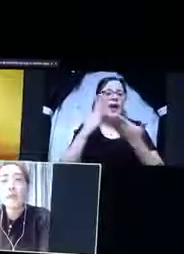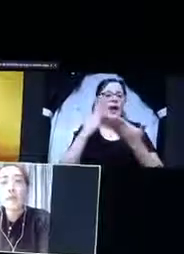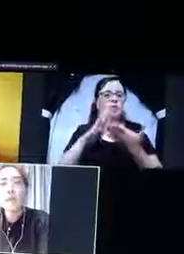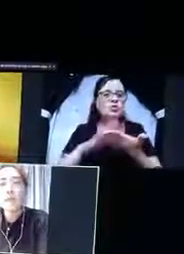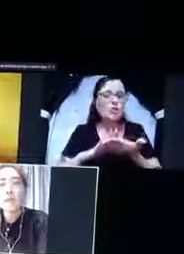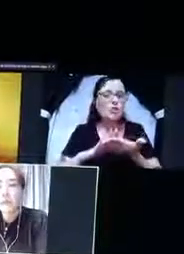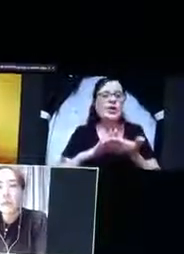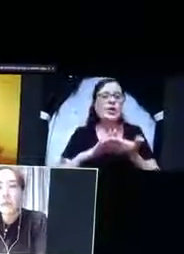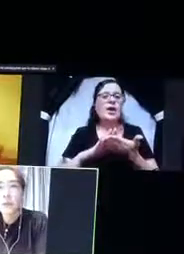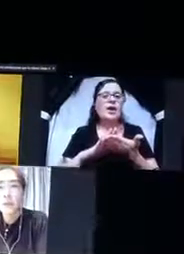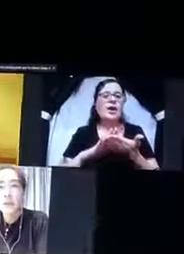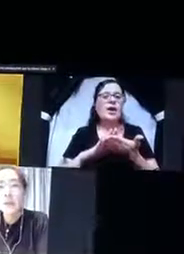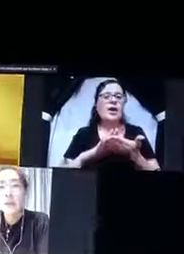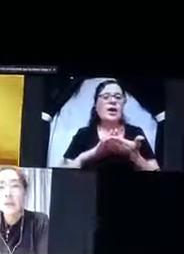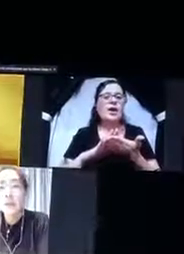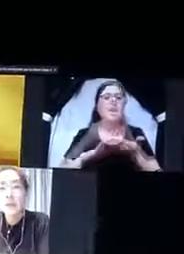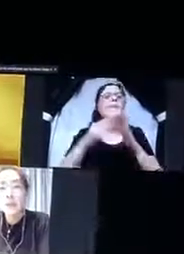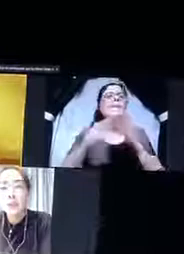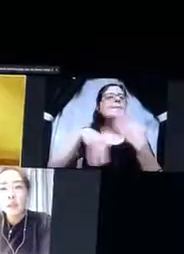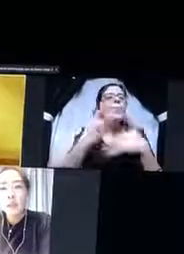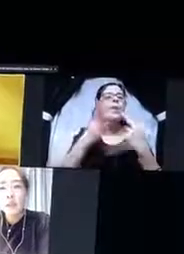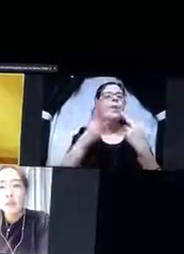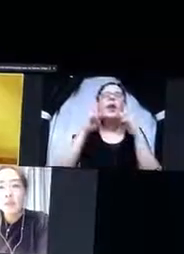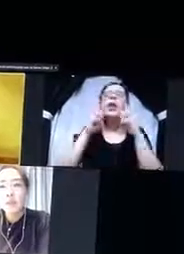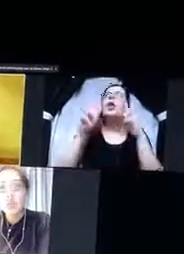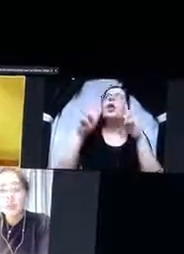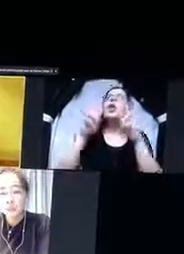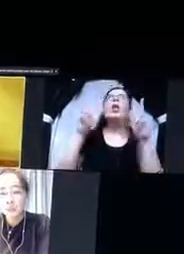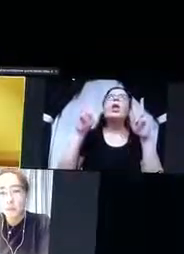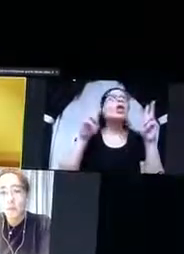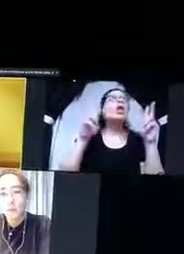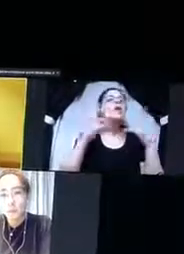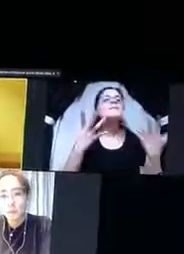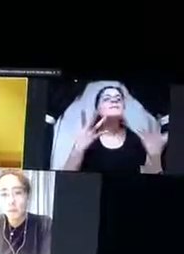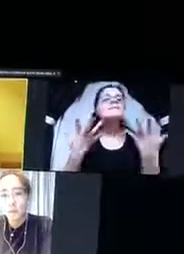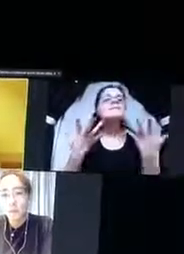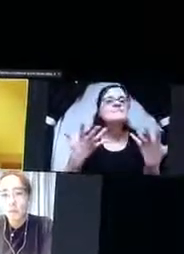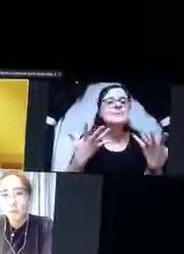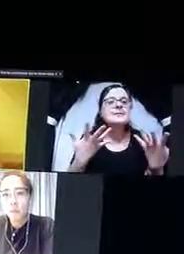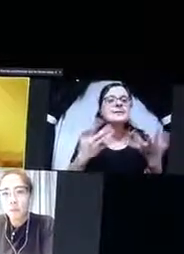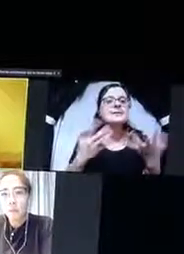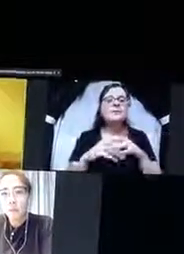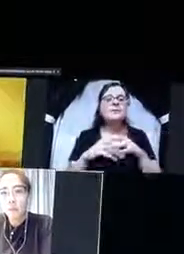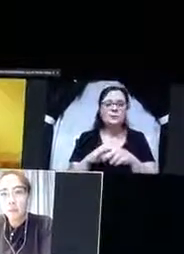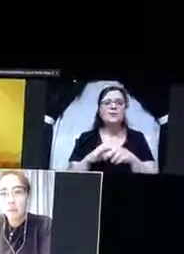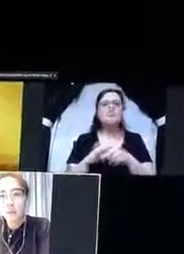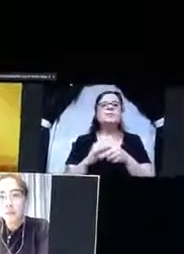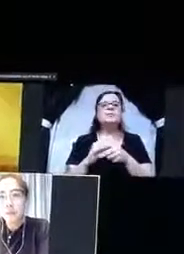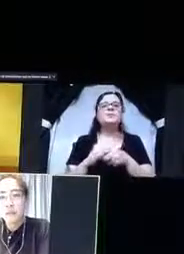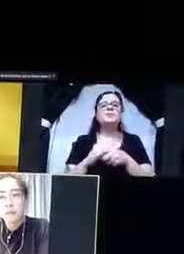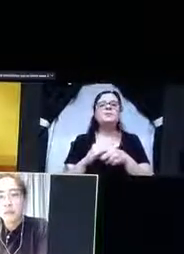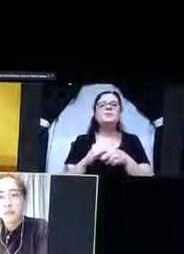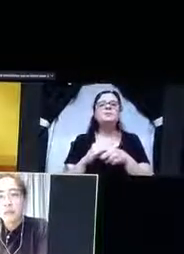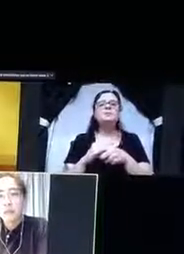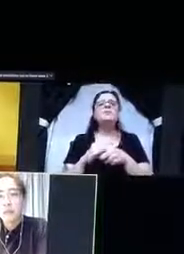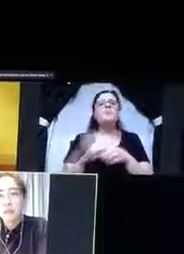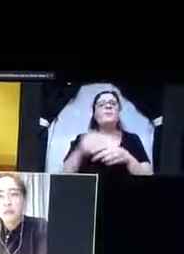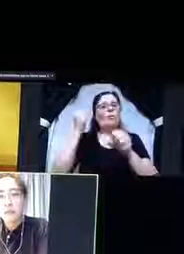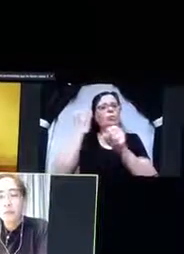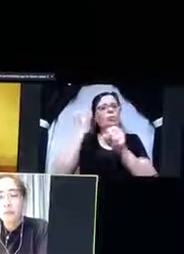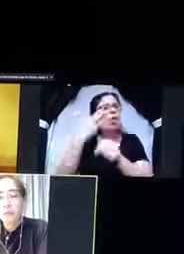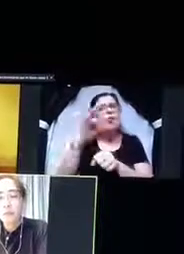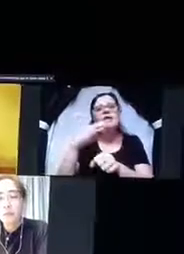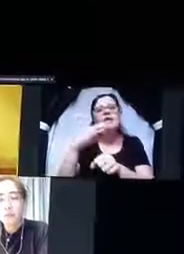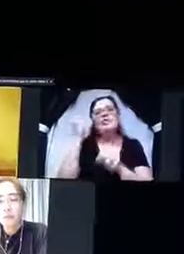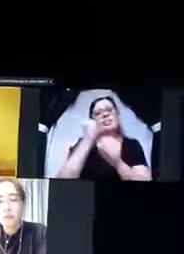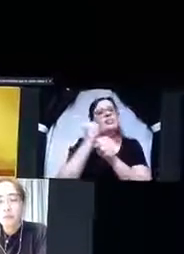de atención, digamos, concomitante con una sordera, vamos a tener que hacer este trabajo específico, porque